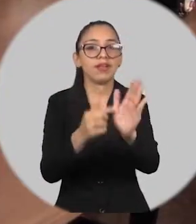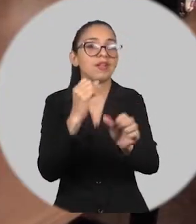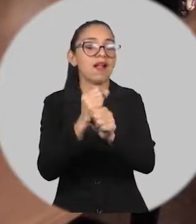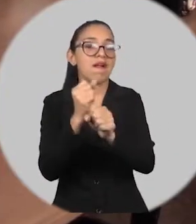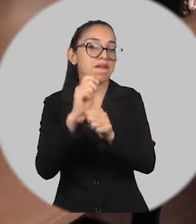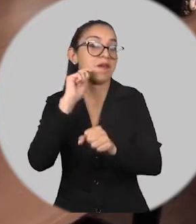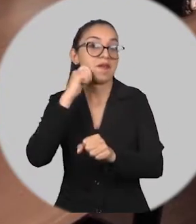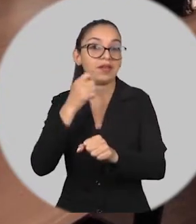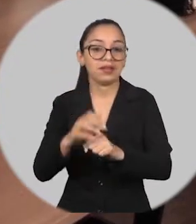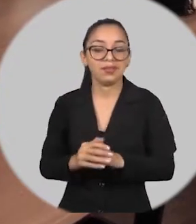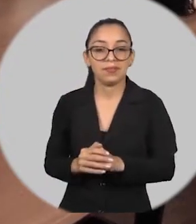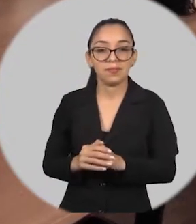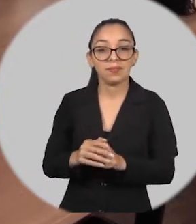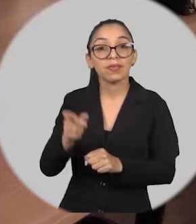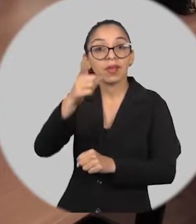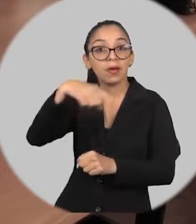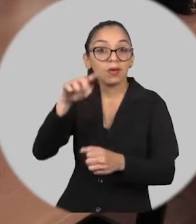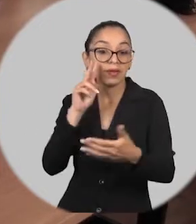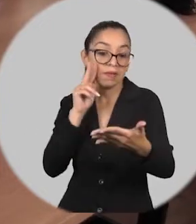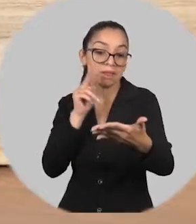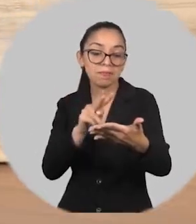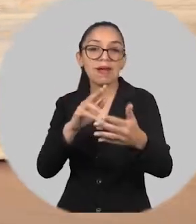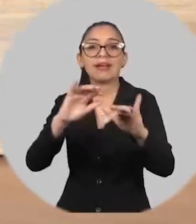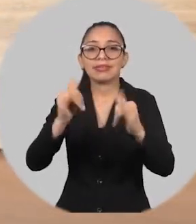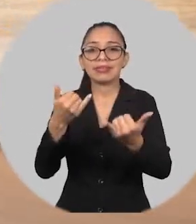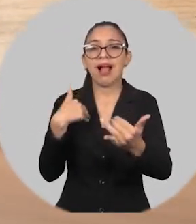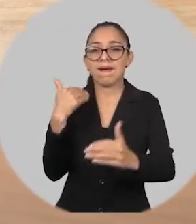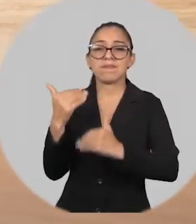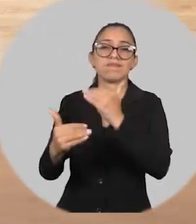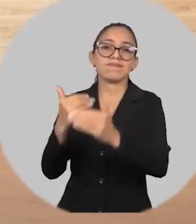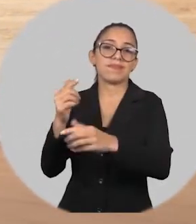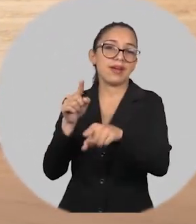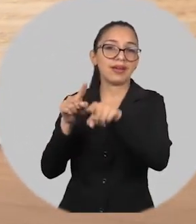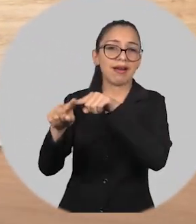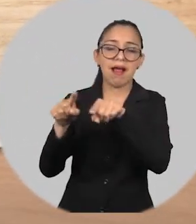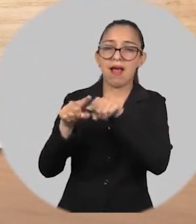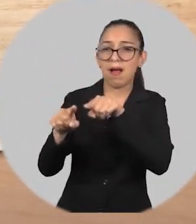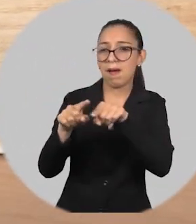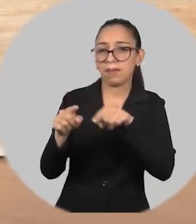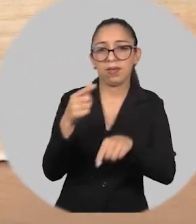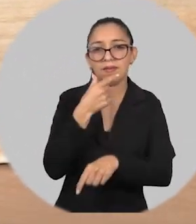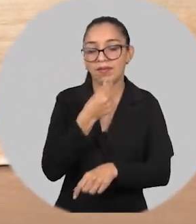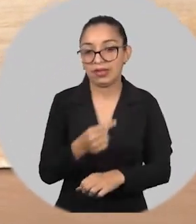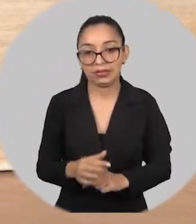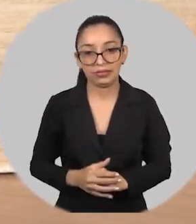ven que en toda esta parte ya avancé y ya hice lo mismo, o sea, es súper rápido.